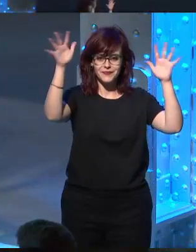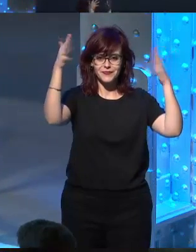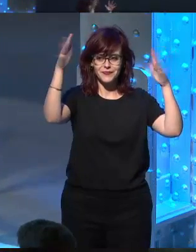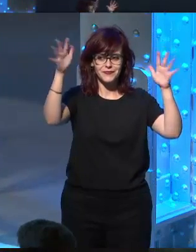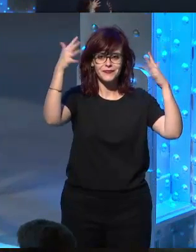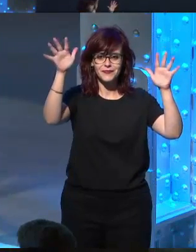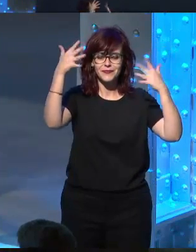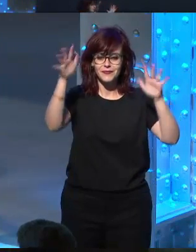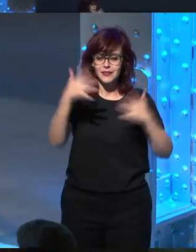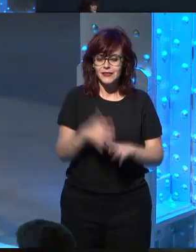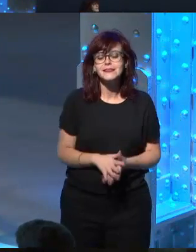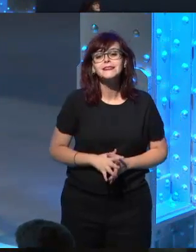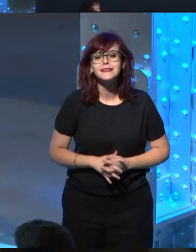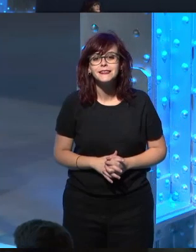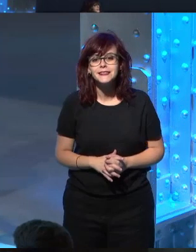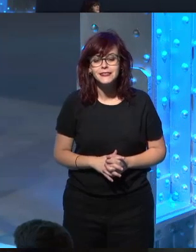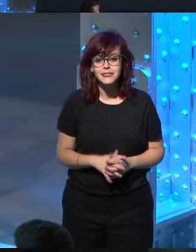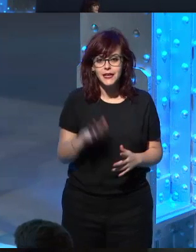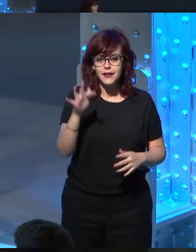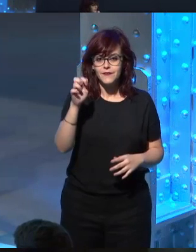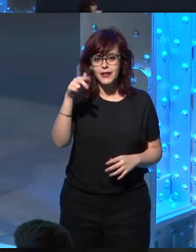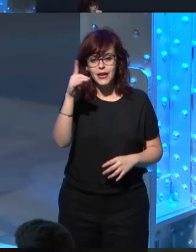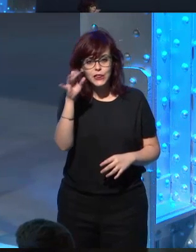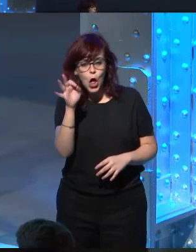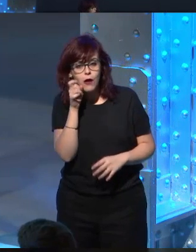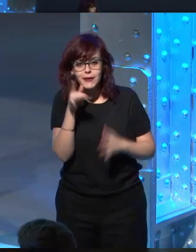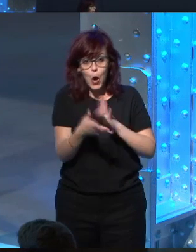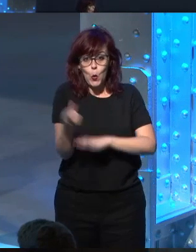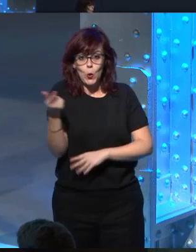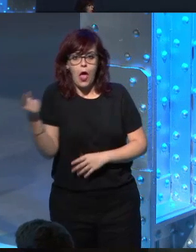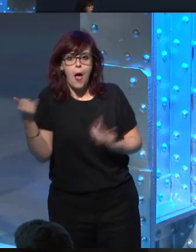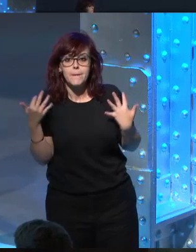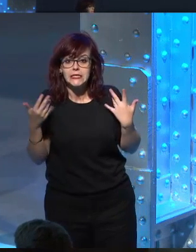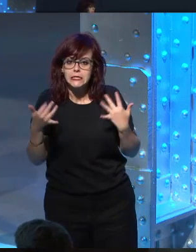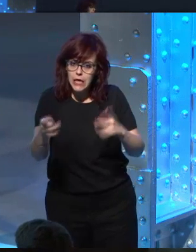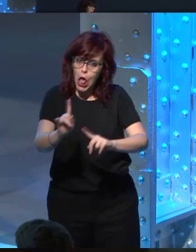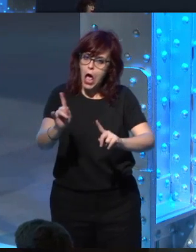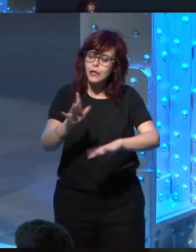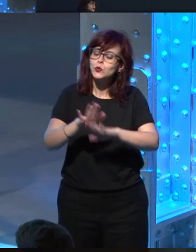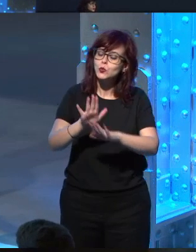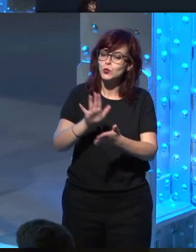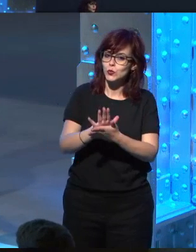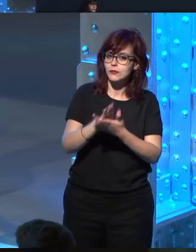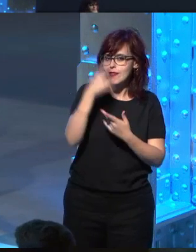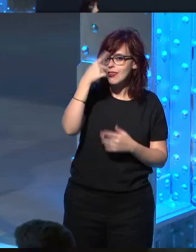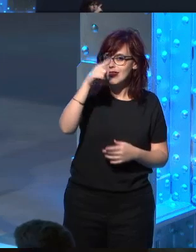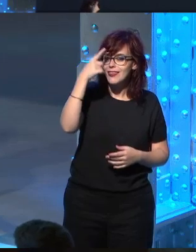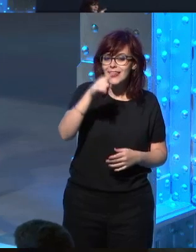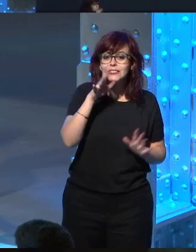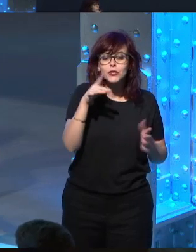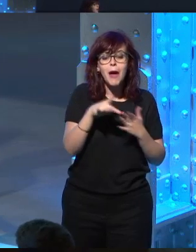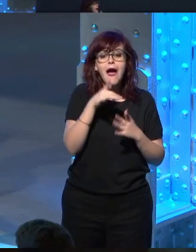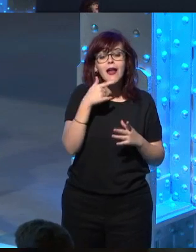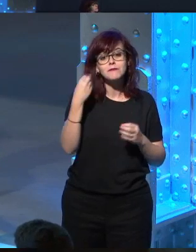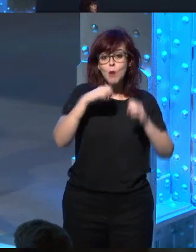Pero tú quédate conmigo, Fernando. Verdad, que no te Tú da quédate idea. aquí conmigo, hombre. No me huyas así tan rápidamente. Cierto. Sí, porque además yo sé que el